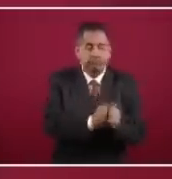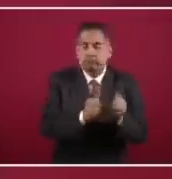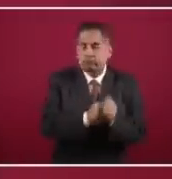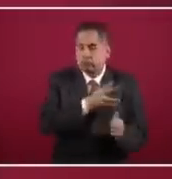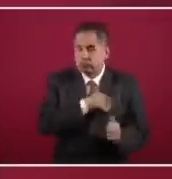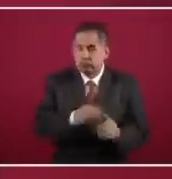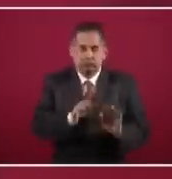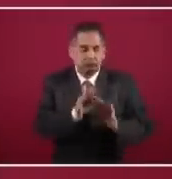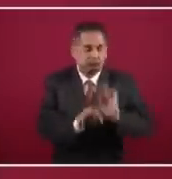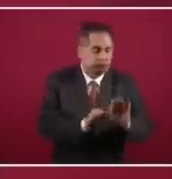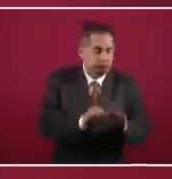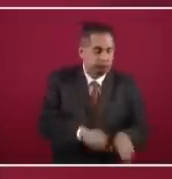crianza. Inclusive,